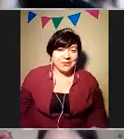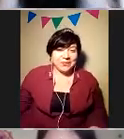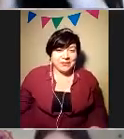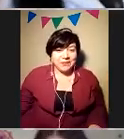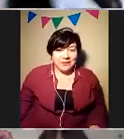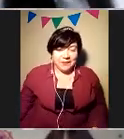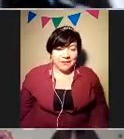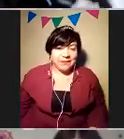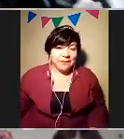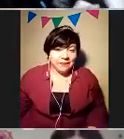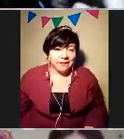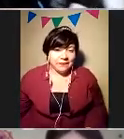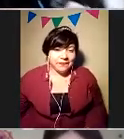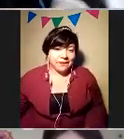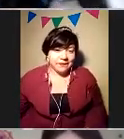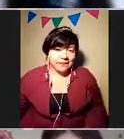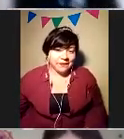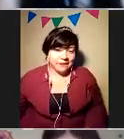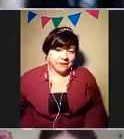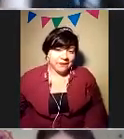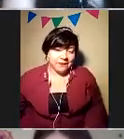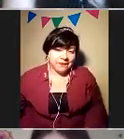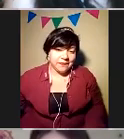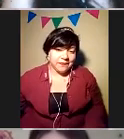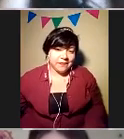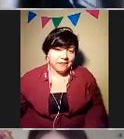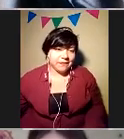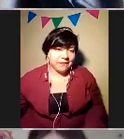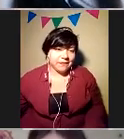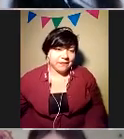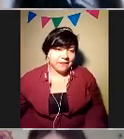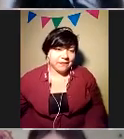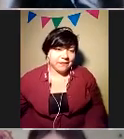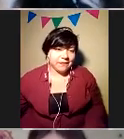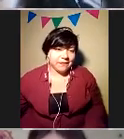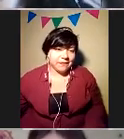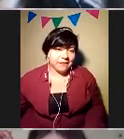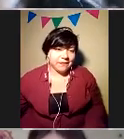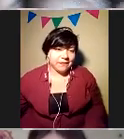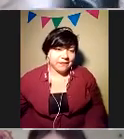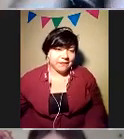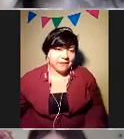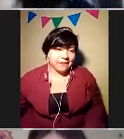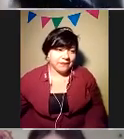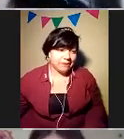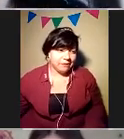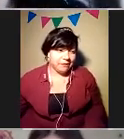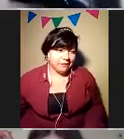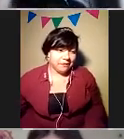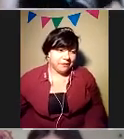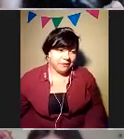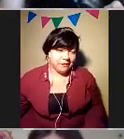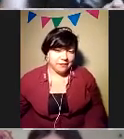que este domingo 25 de octubre no nos vamos a juntar porque es el día del plebiscito, así que esperamos que todos puedan ir a